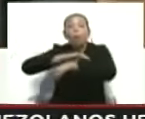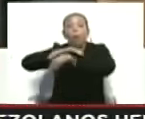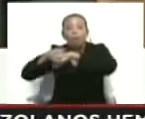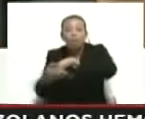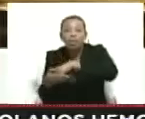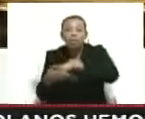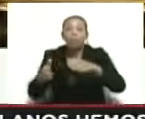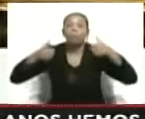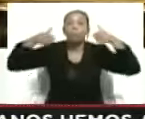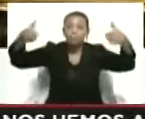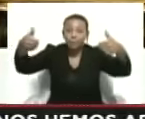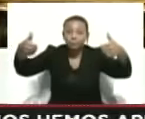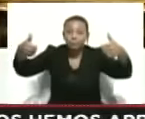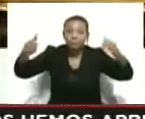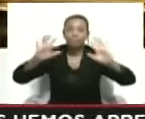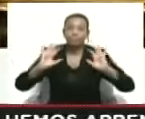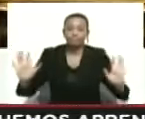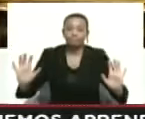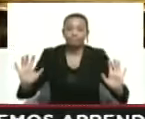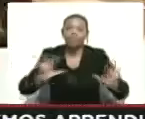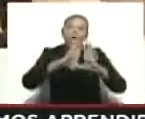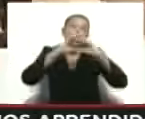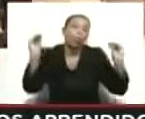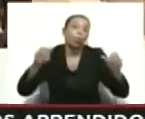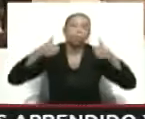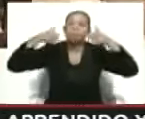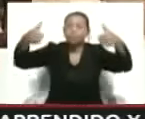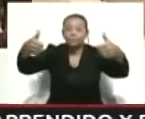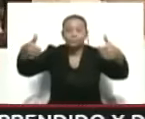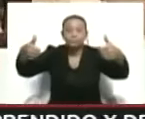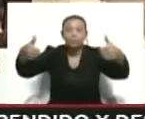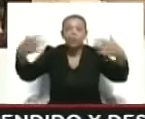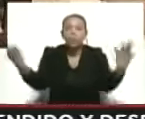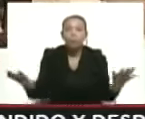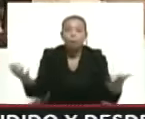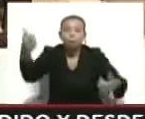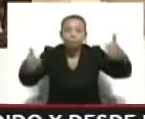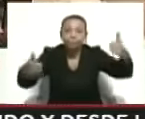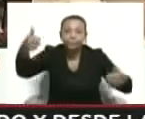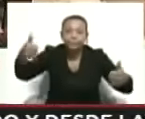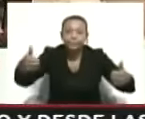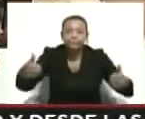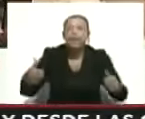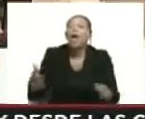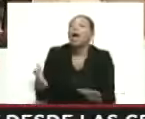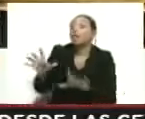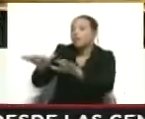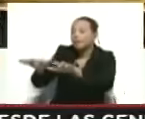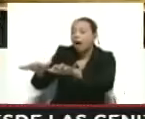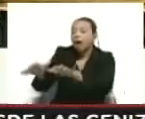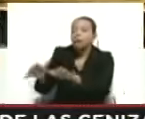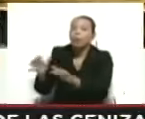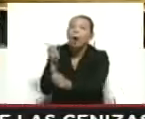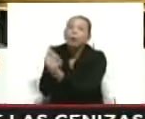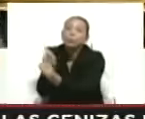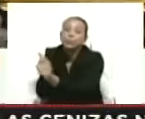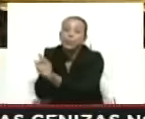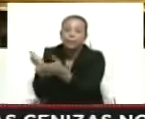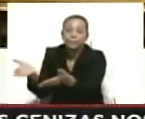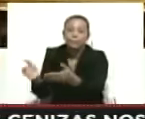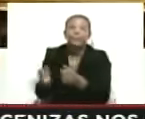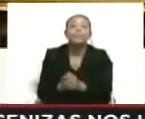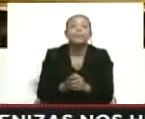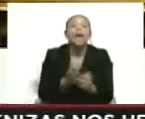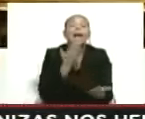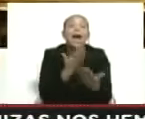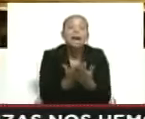Rodríguez Gómez. Es todo, director de debate. Gracias, secretario accidental. Vamos a proceder a la votación también